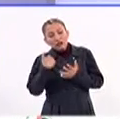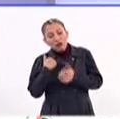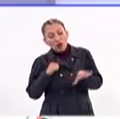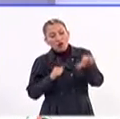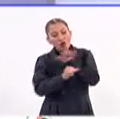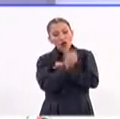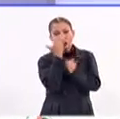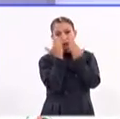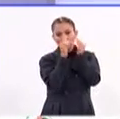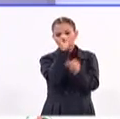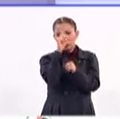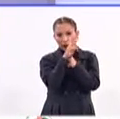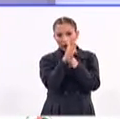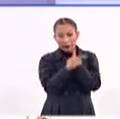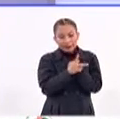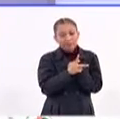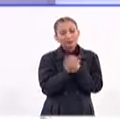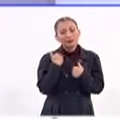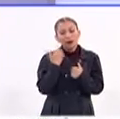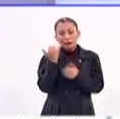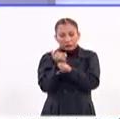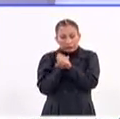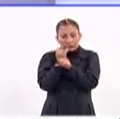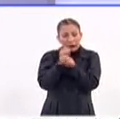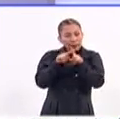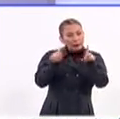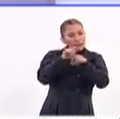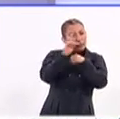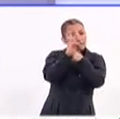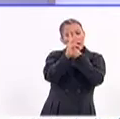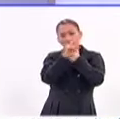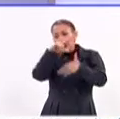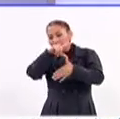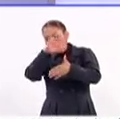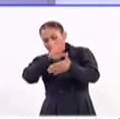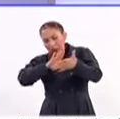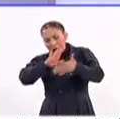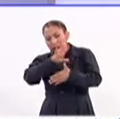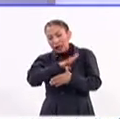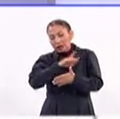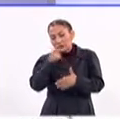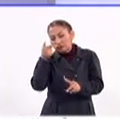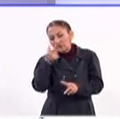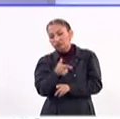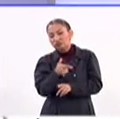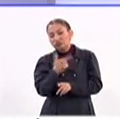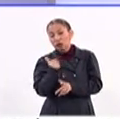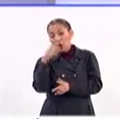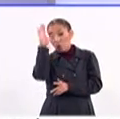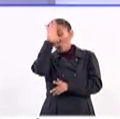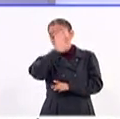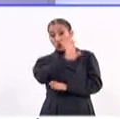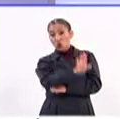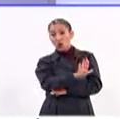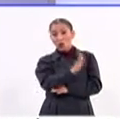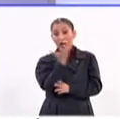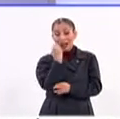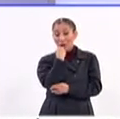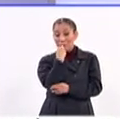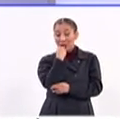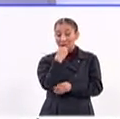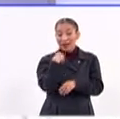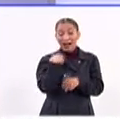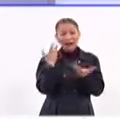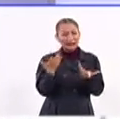movilidad académica. Claro. Y pues estuve averiguando sobre varios países de Latinoamérica. Y creo que la cultura y la